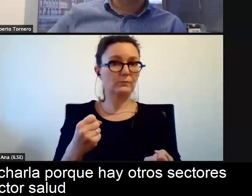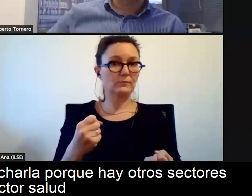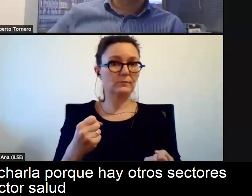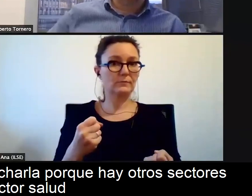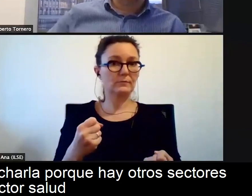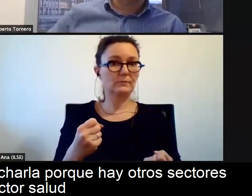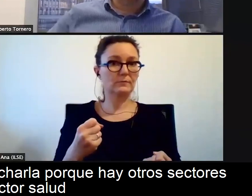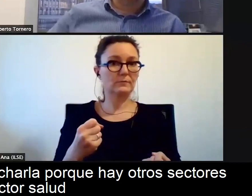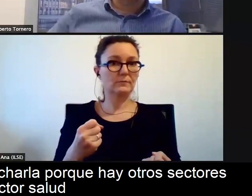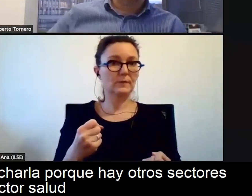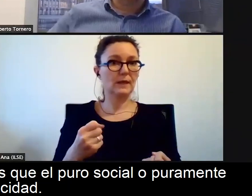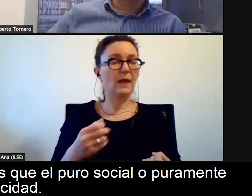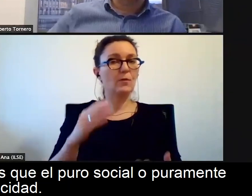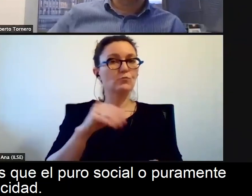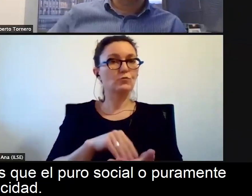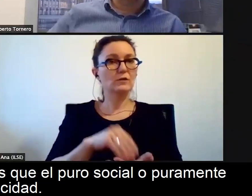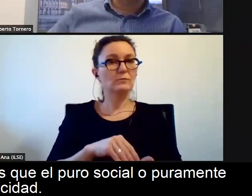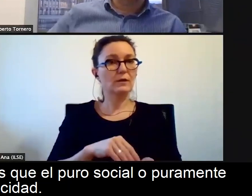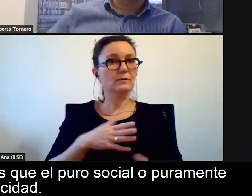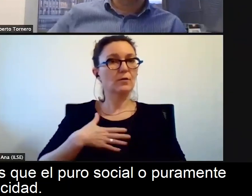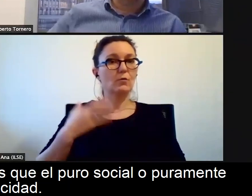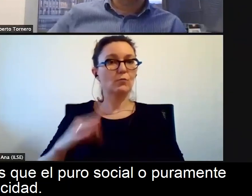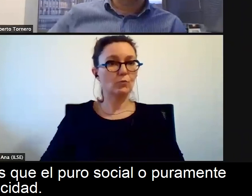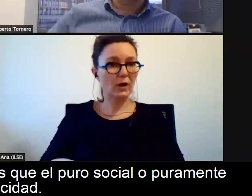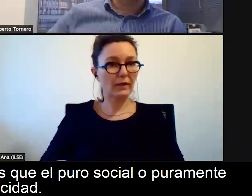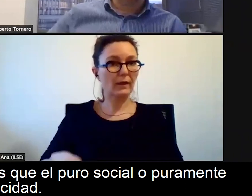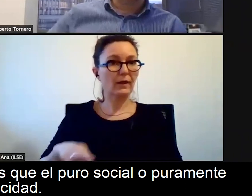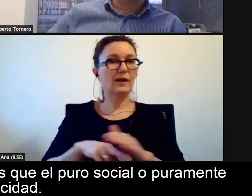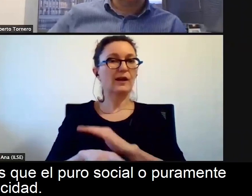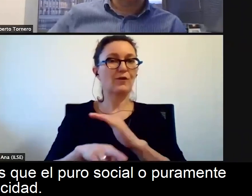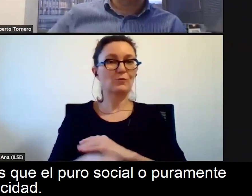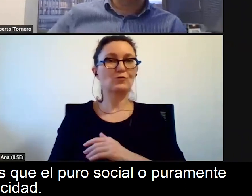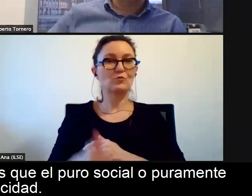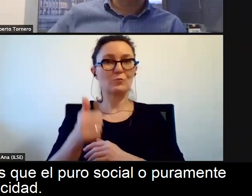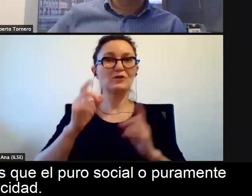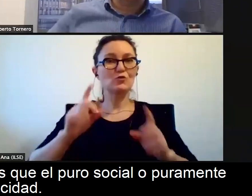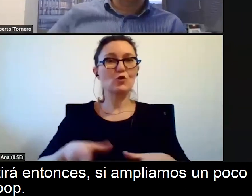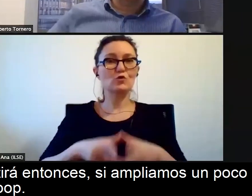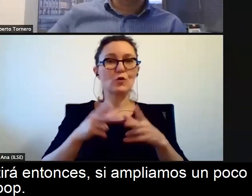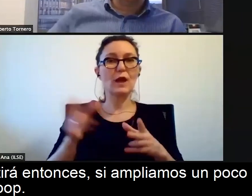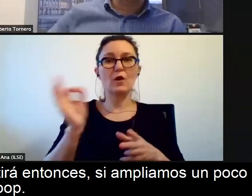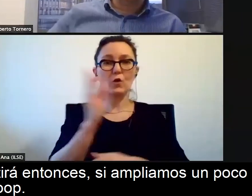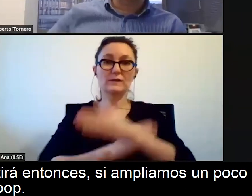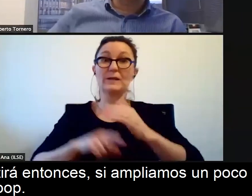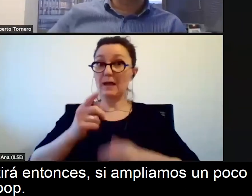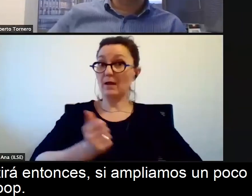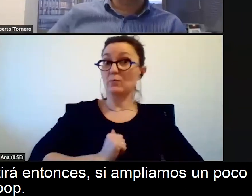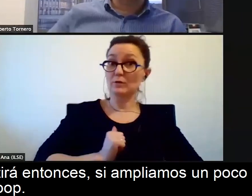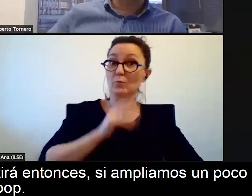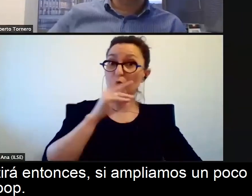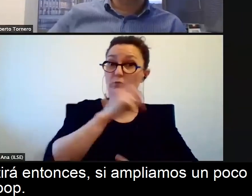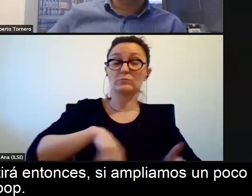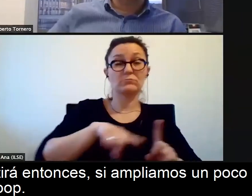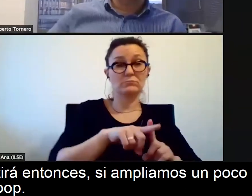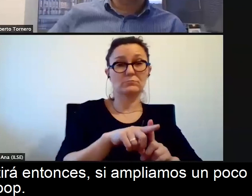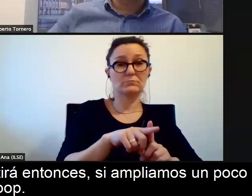veces, puede tener muchos más recursos que el puramente social, ¿no? O el puramente de discapacidad. Pues hay que aprovecharlos, porque revertirá, entonces,